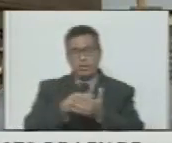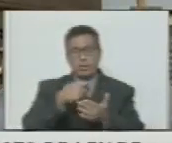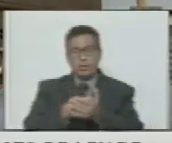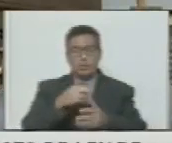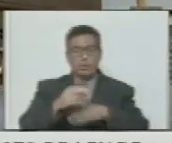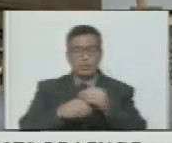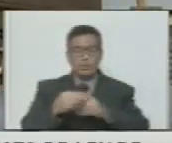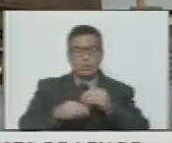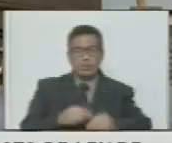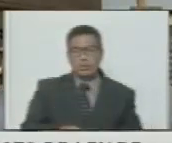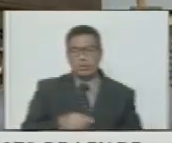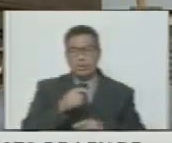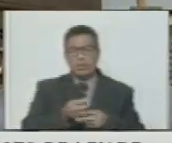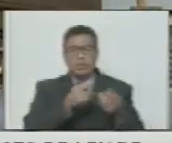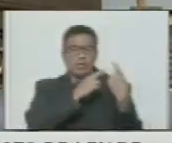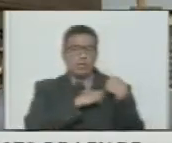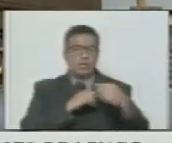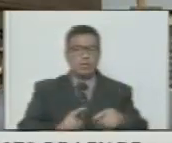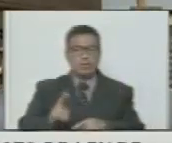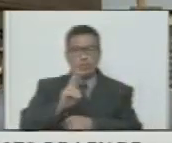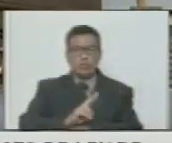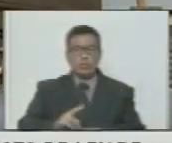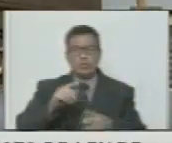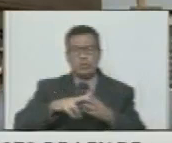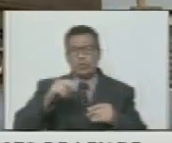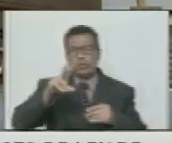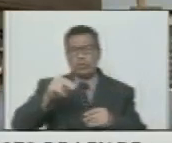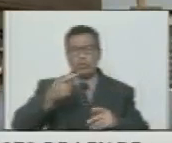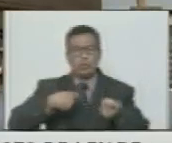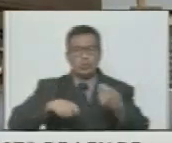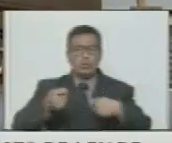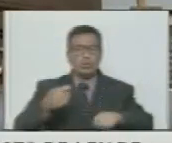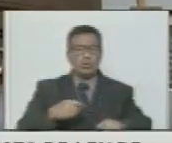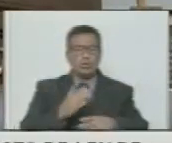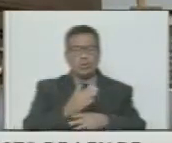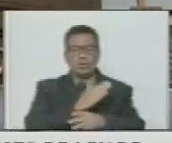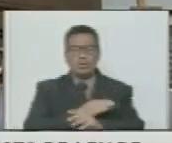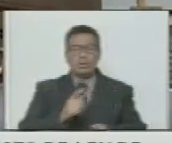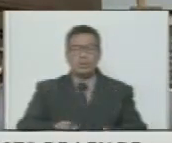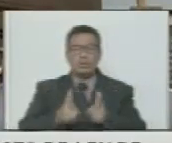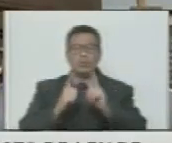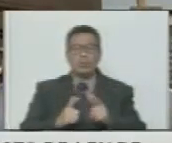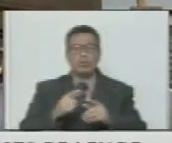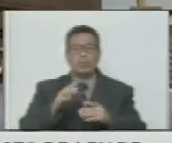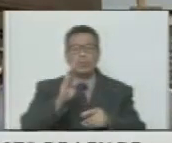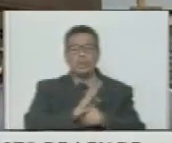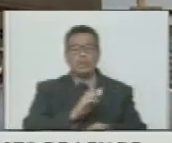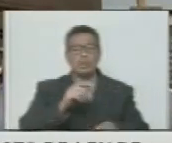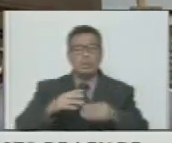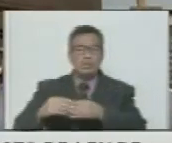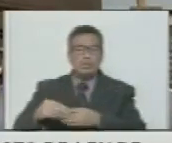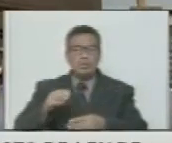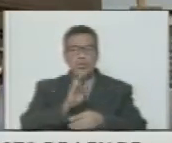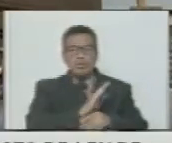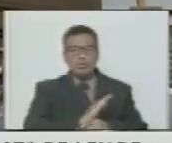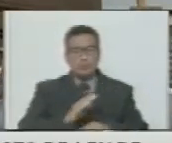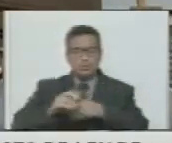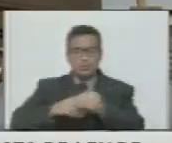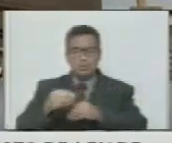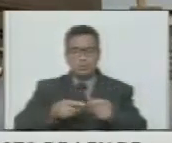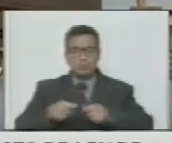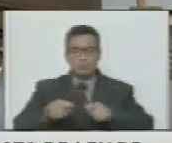de capital podrán realizarse con cargo a las utilidades no distribuidas, previa autorización de la Superintendencia de la